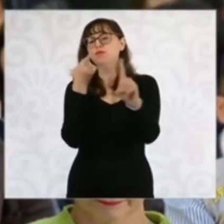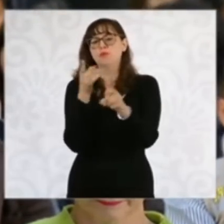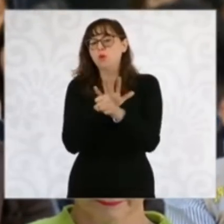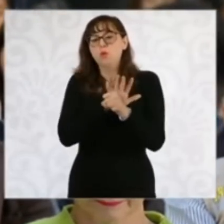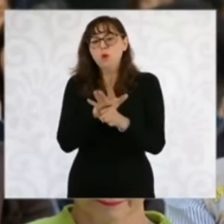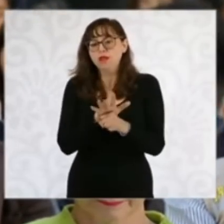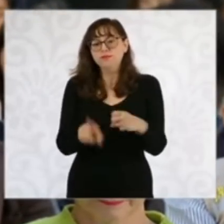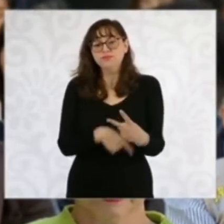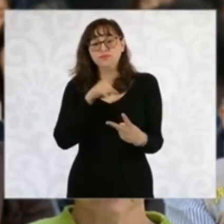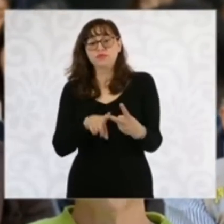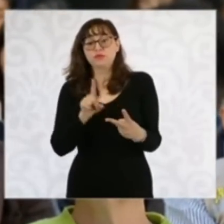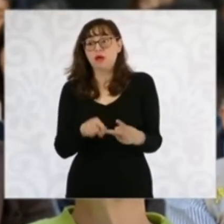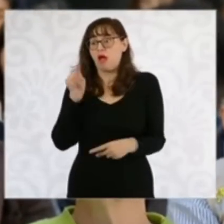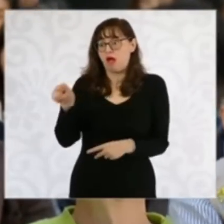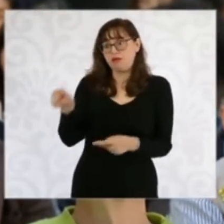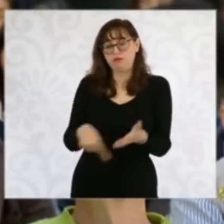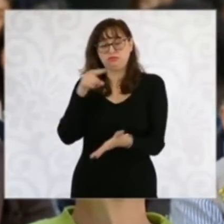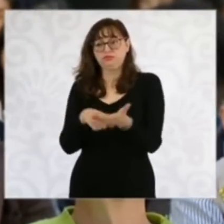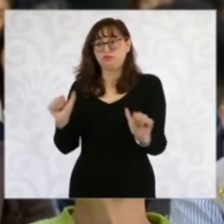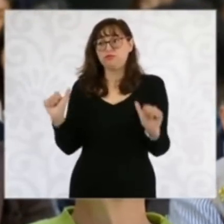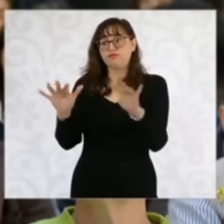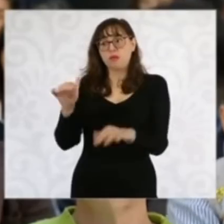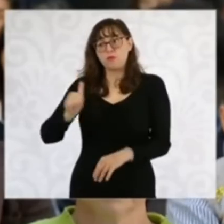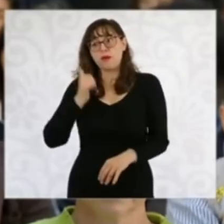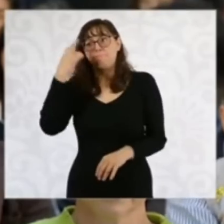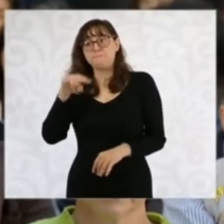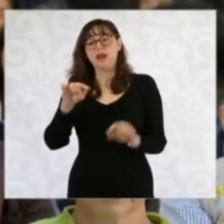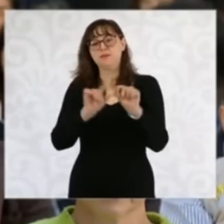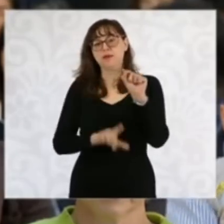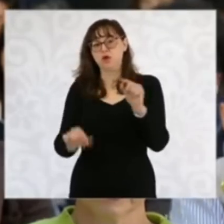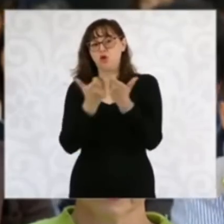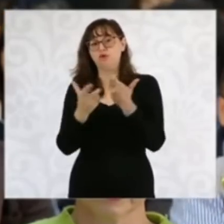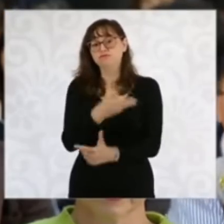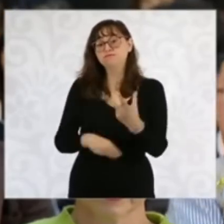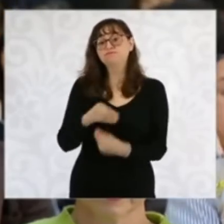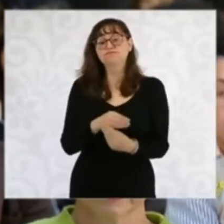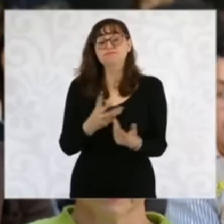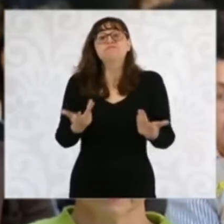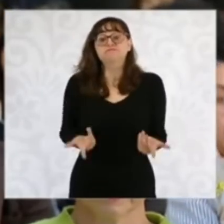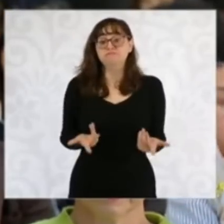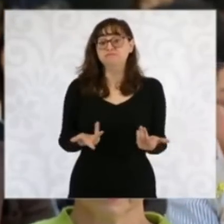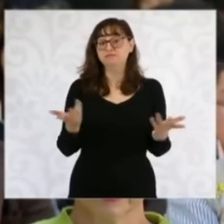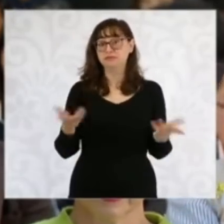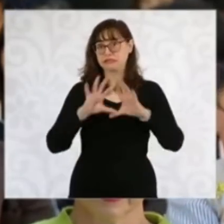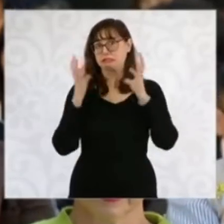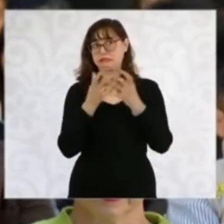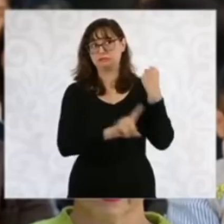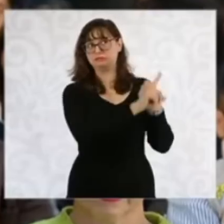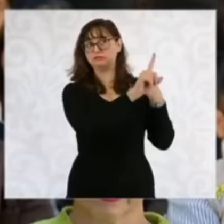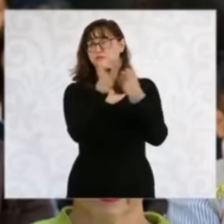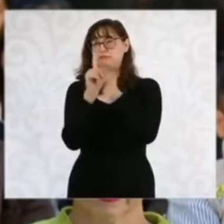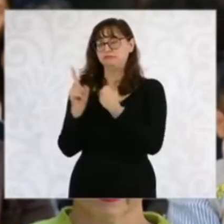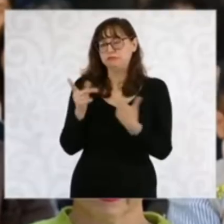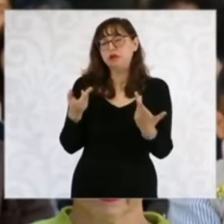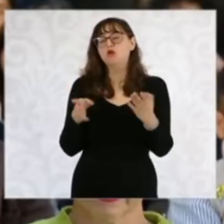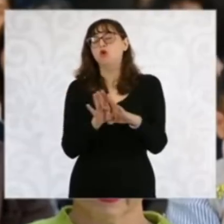manera planea utilizar esta plataforma para fortalecer la economía mexicana y pues abordar los desafíos globales? Y adjuntando este tema, me